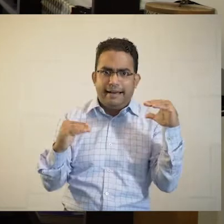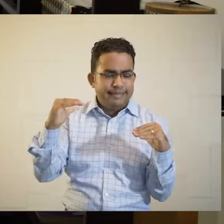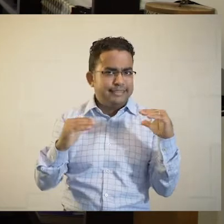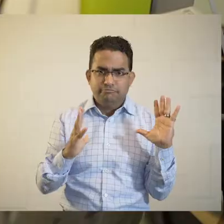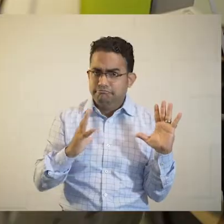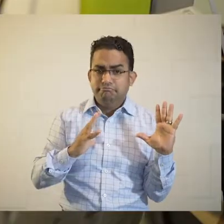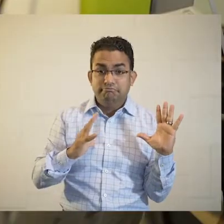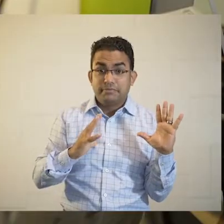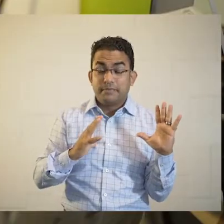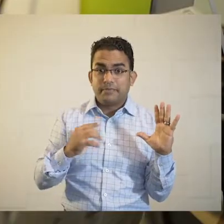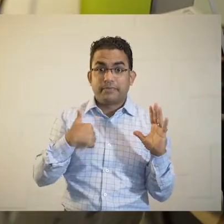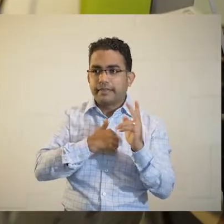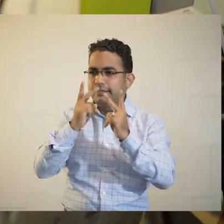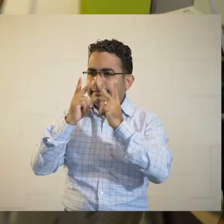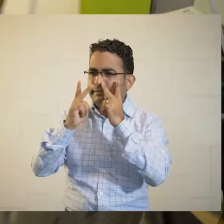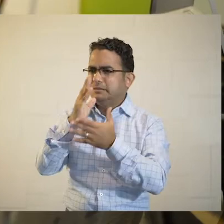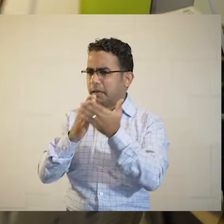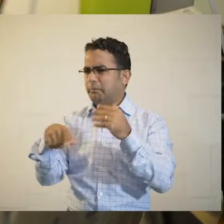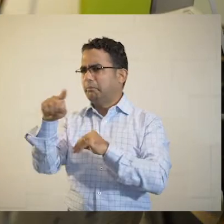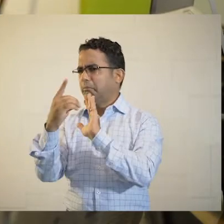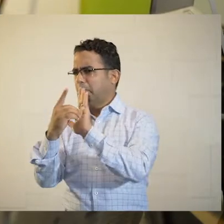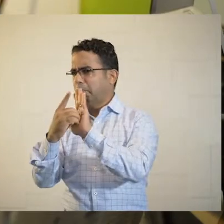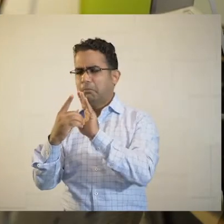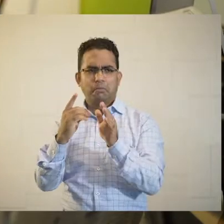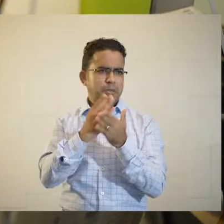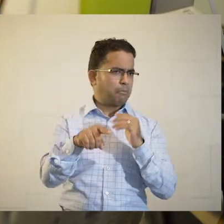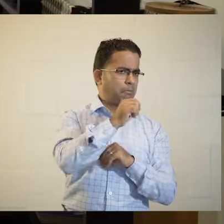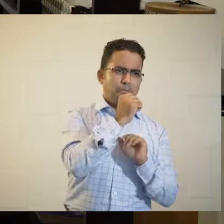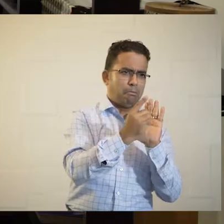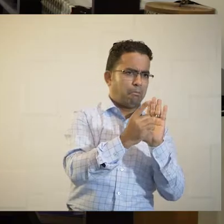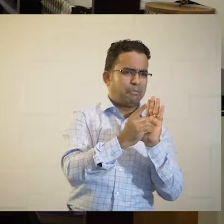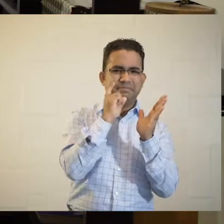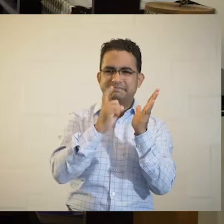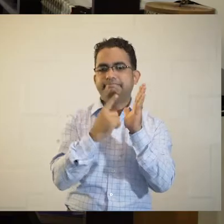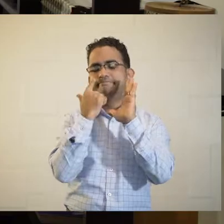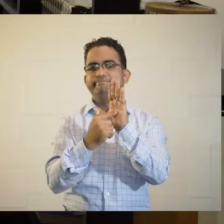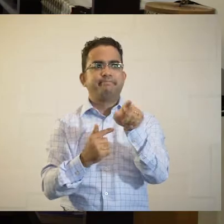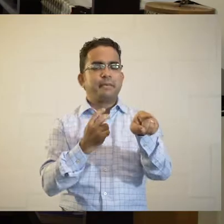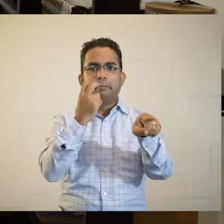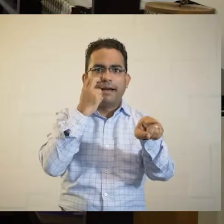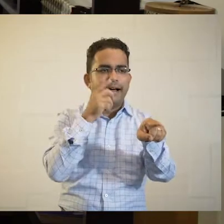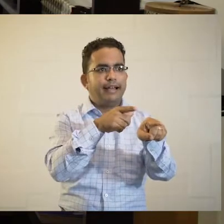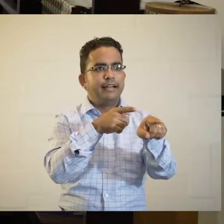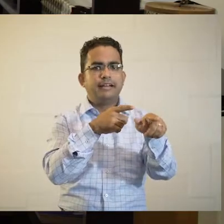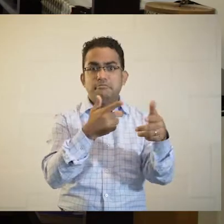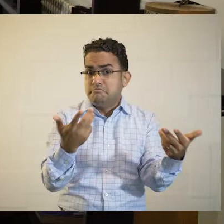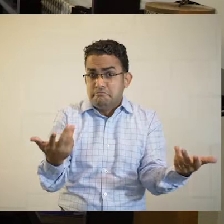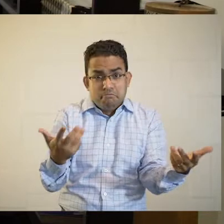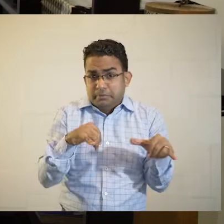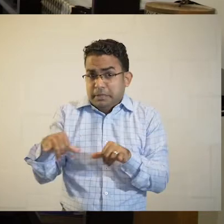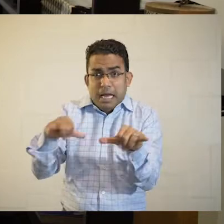balanceado. Y lo vemos en personas incapacitadas, lo vemos en personas que, por ejemplo, mira lo que pasa con una persona ciega.